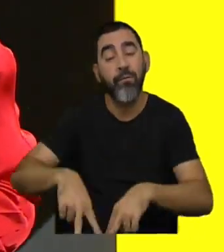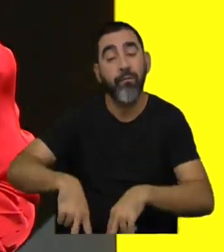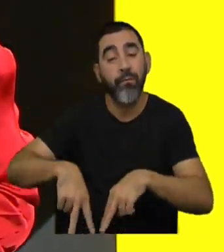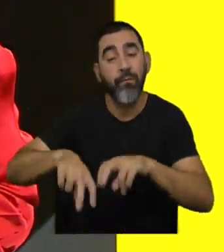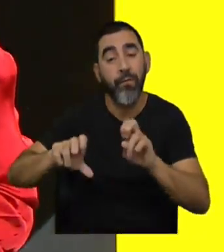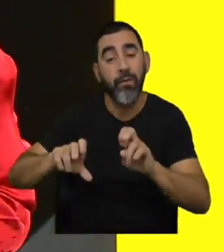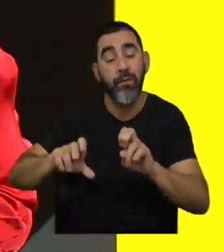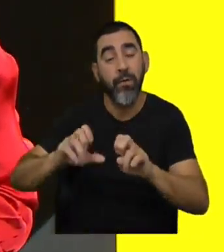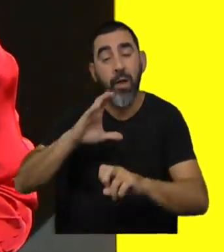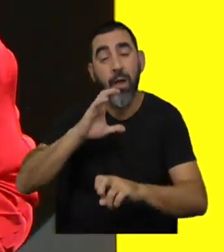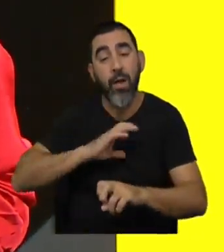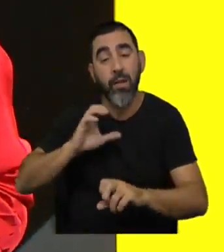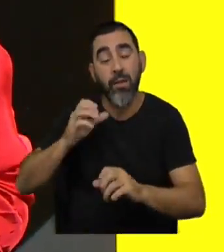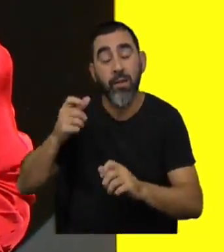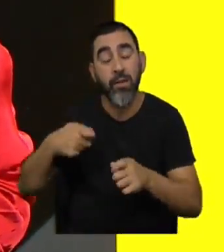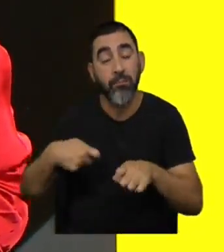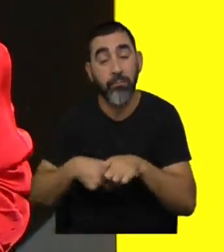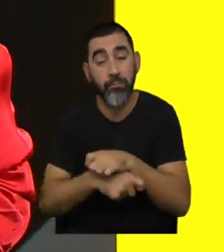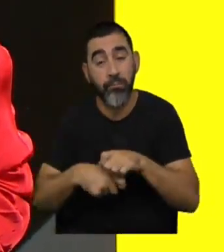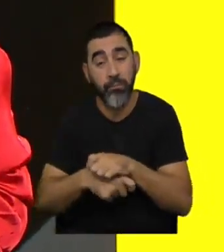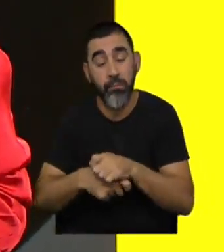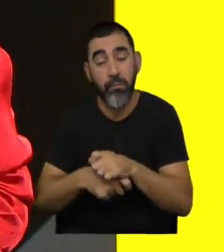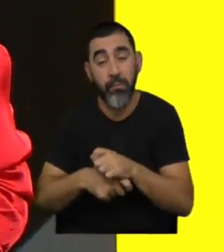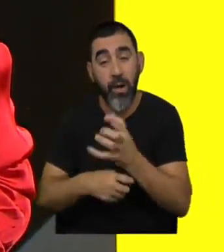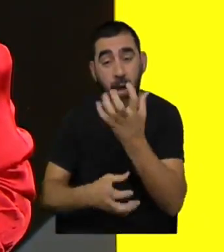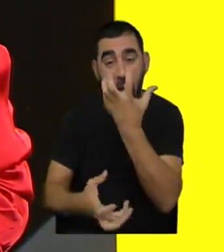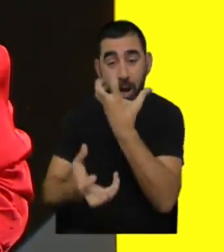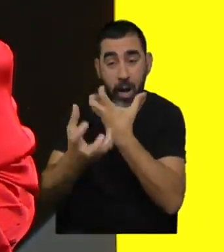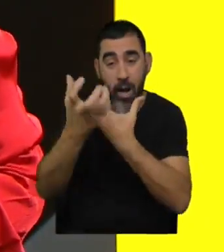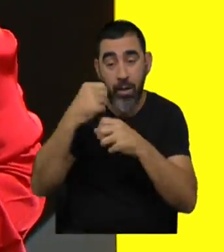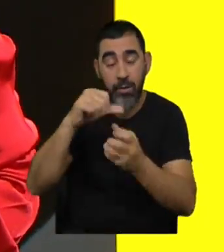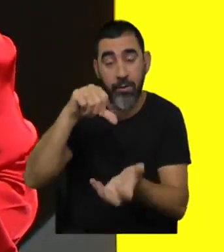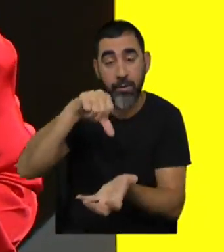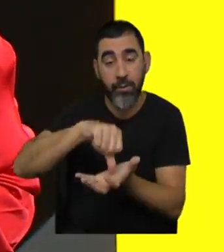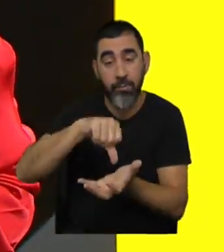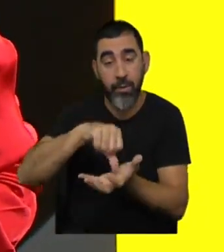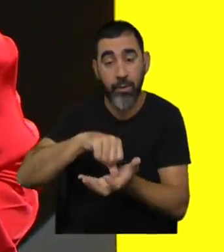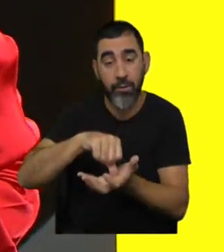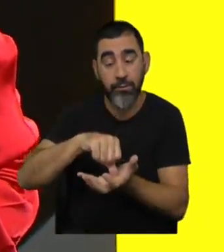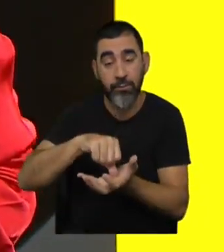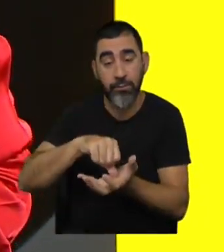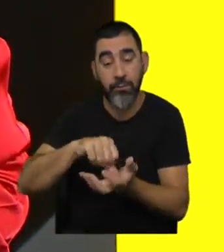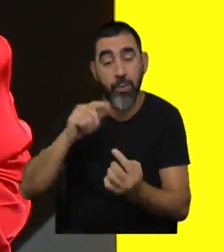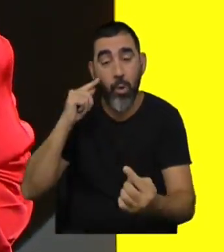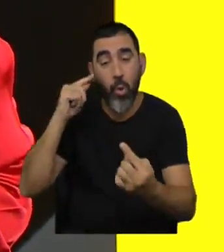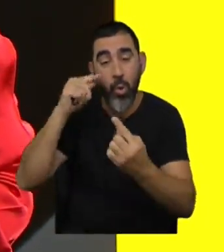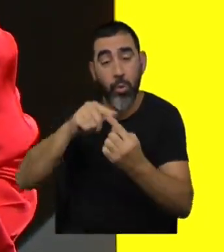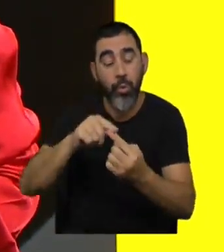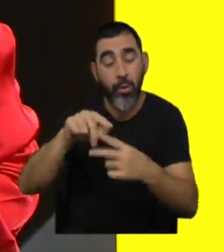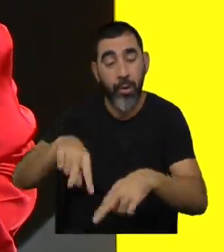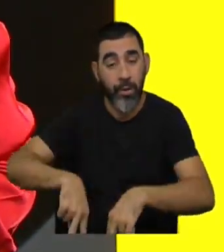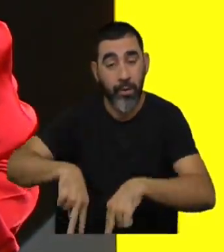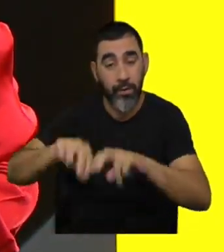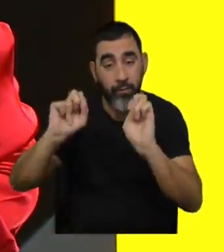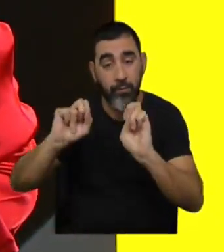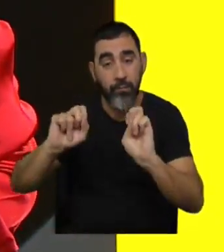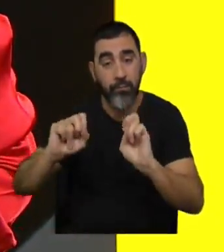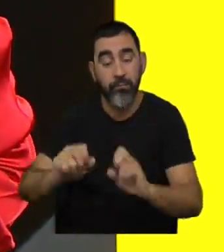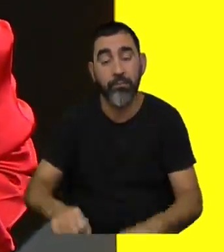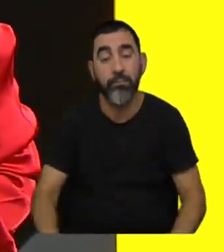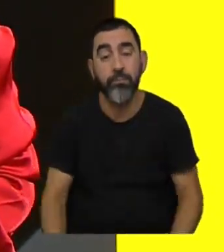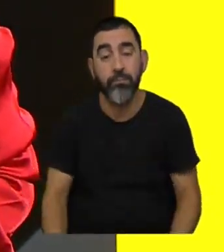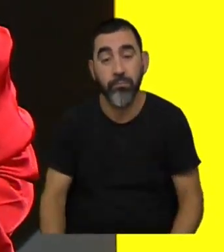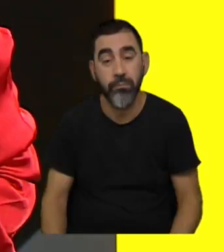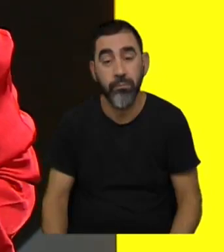busca caracterizar el tráfico de fauna, particularmente de fauna, en el país. Ese es el objetivo de este estudio que, bueno, parte de qué es